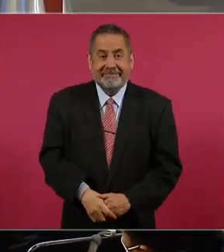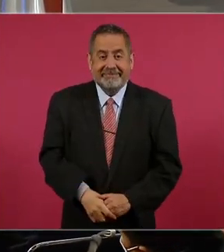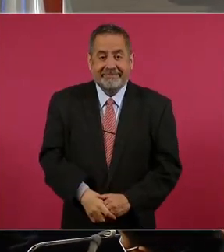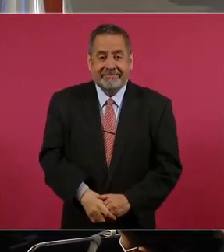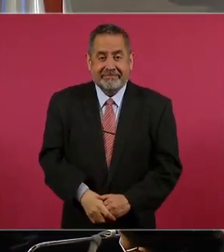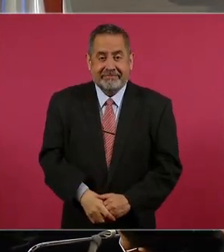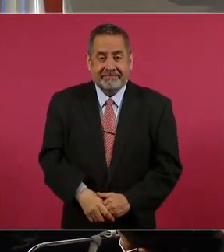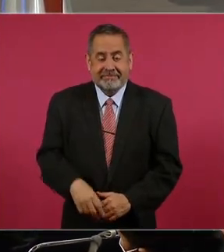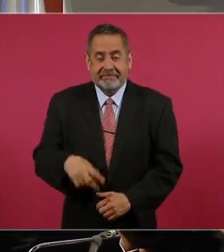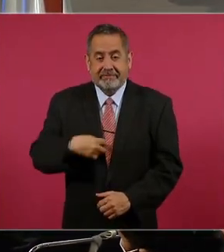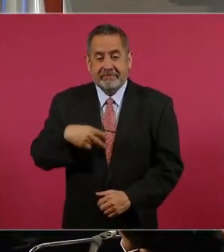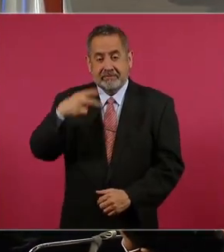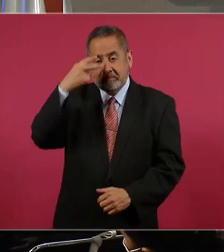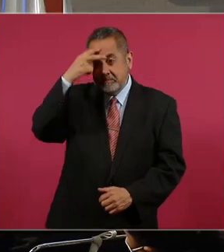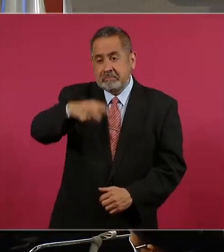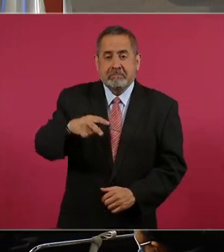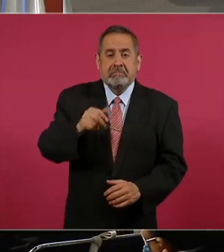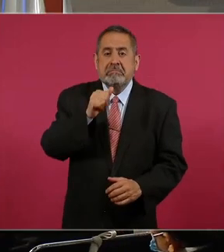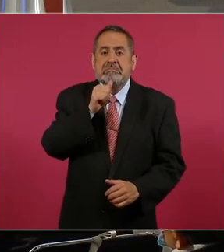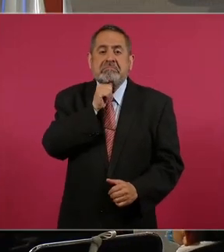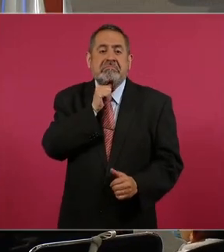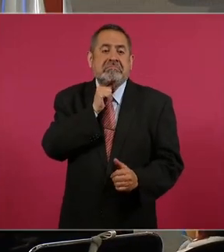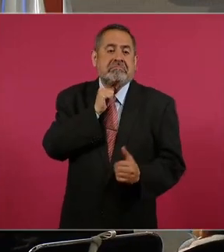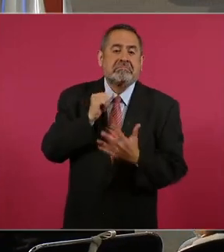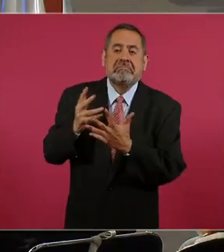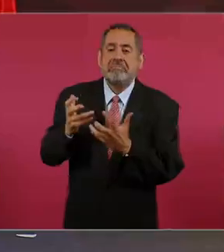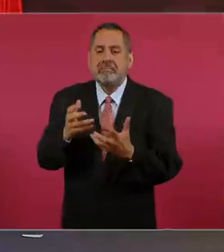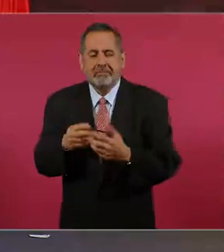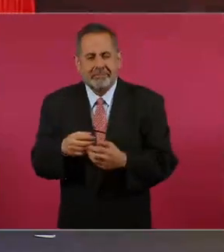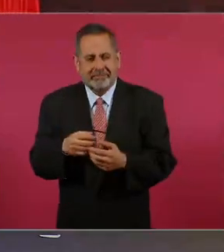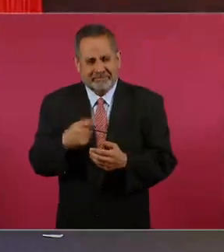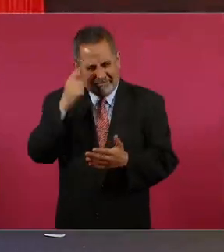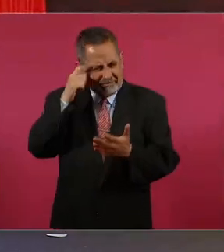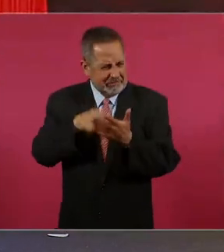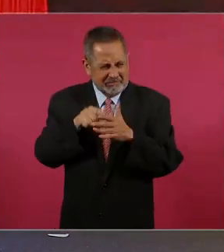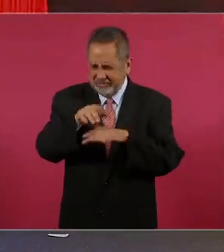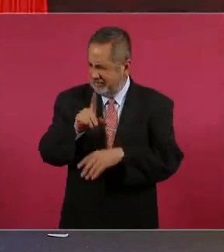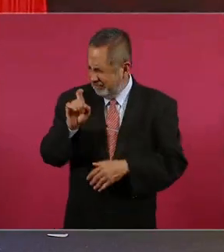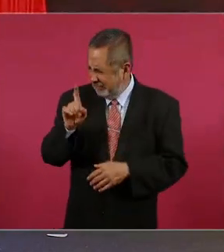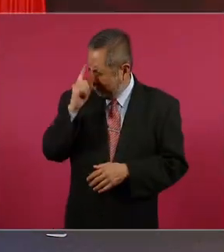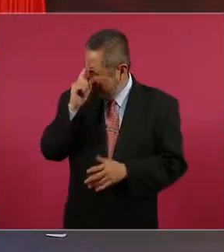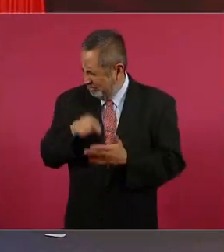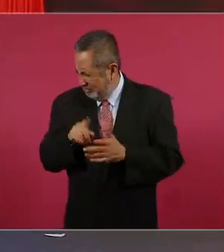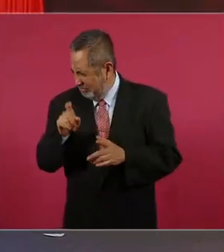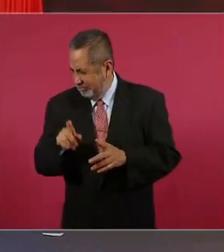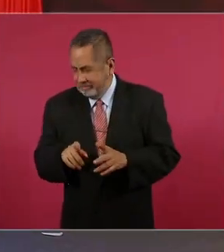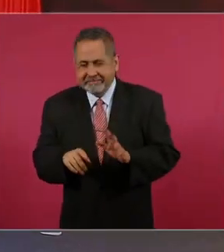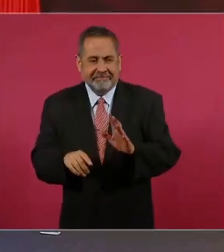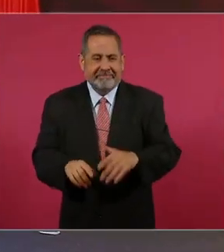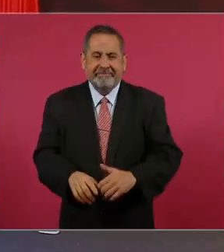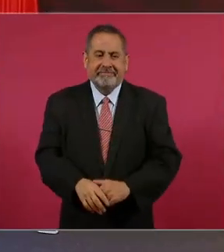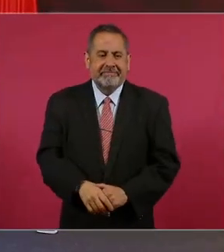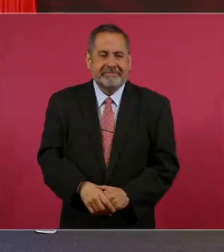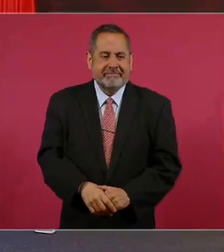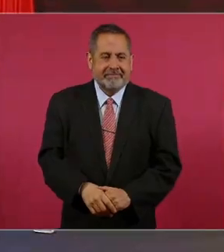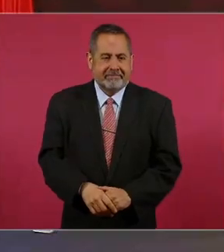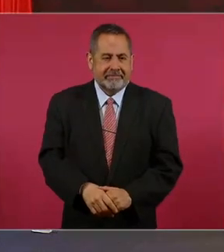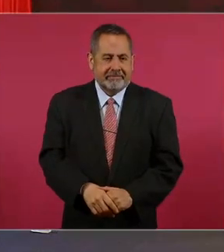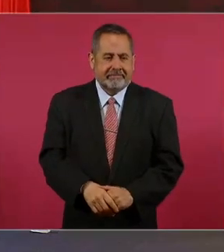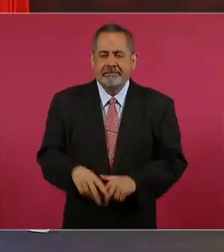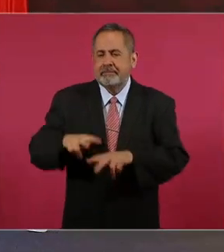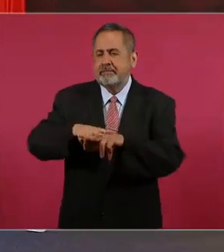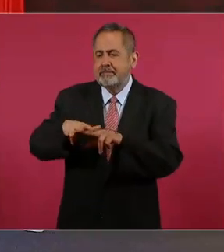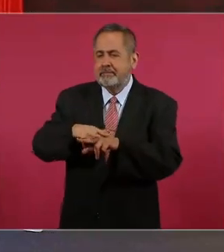México sediento, esto por el agua me imagino. Sí, ahora traen el agua aquí. Ah, sí, sí, Tren